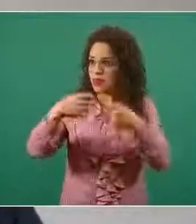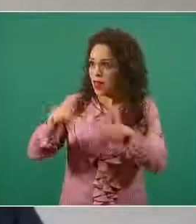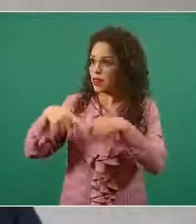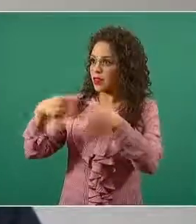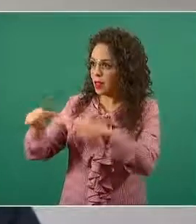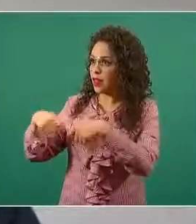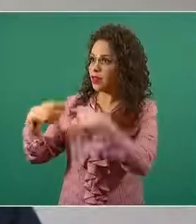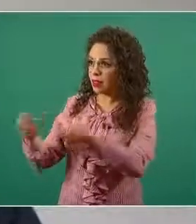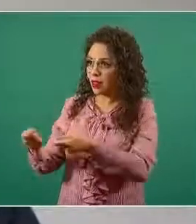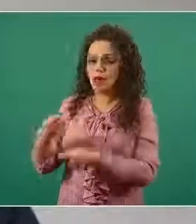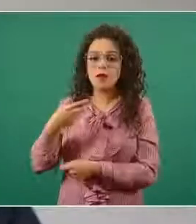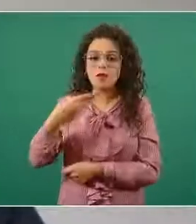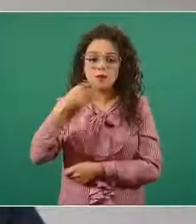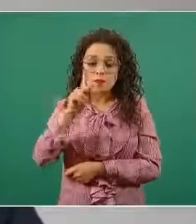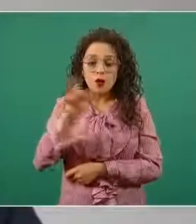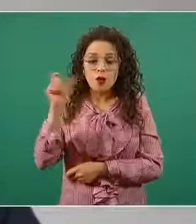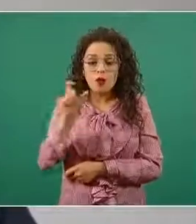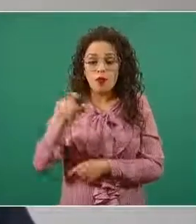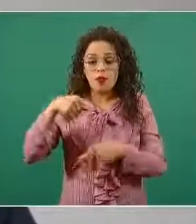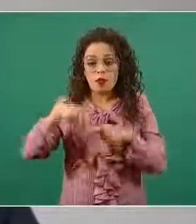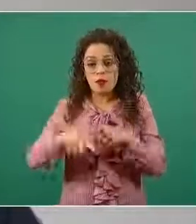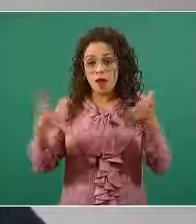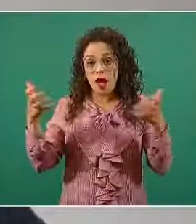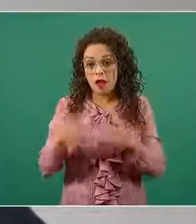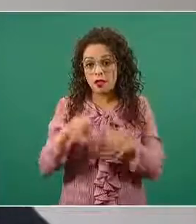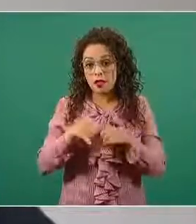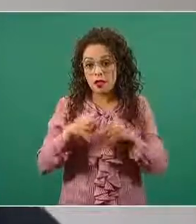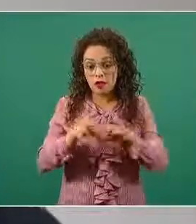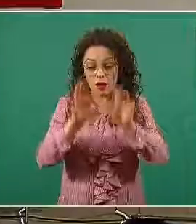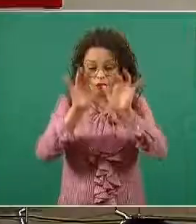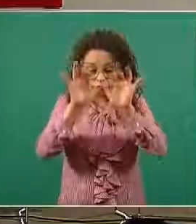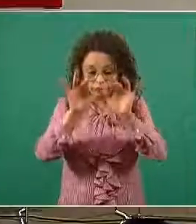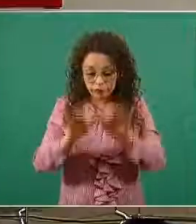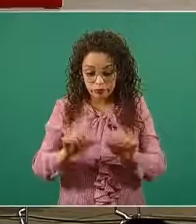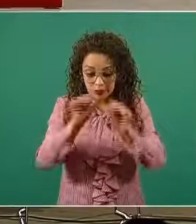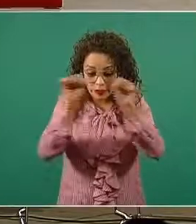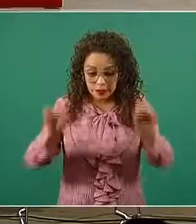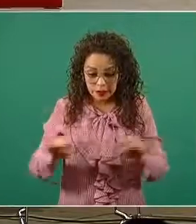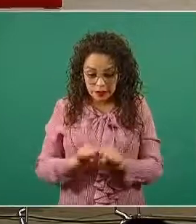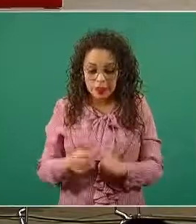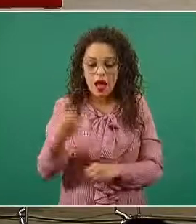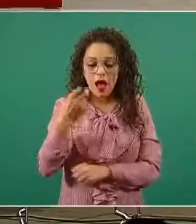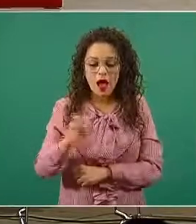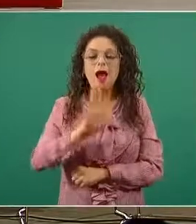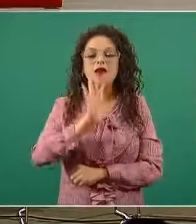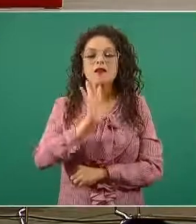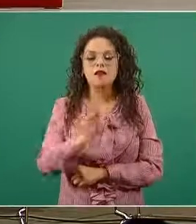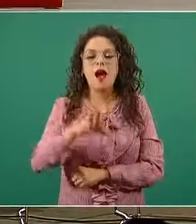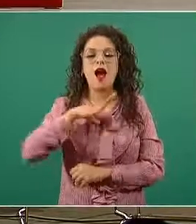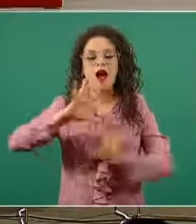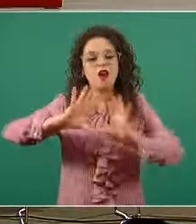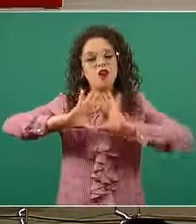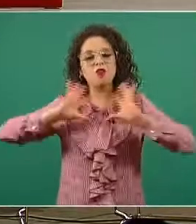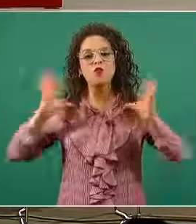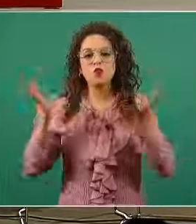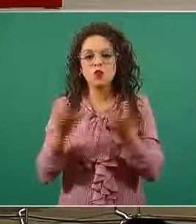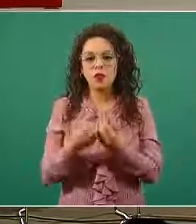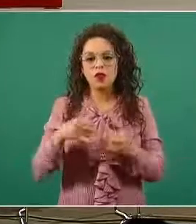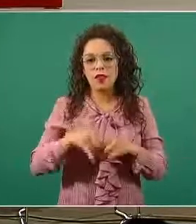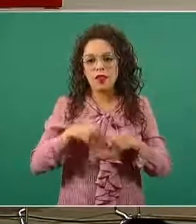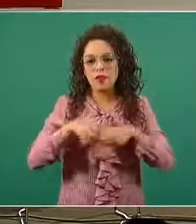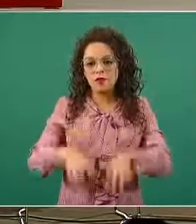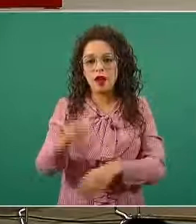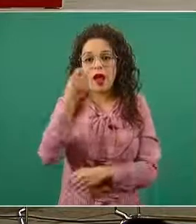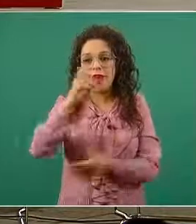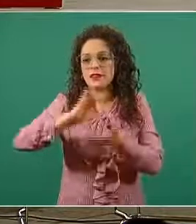subiendo la información y la van capturando, entonces empezamos a tener la información concentrada y es la que les podemos presentar noche